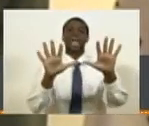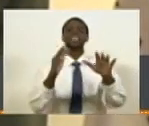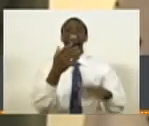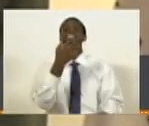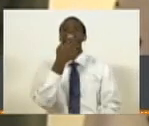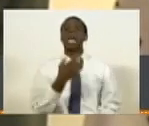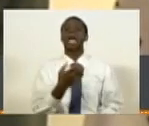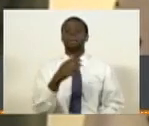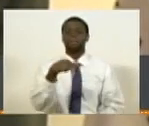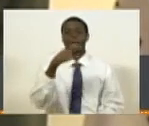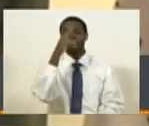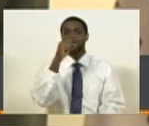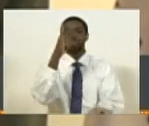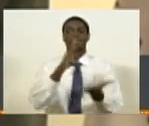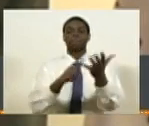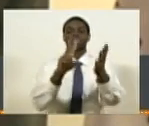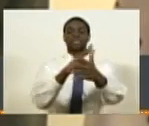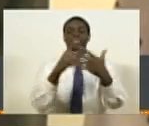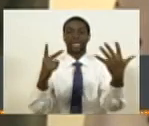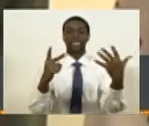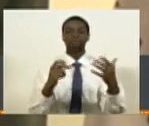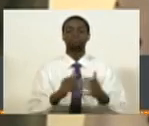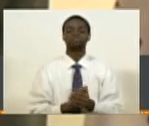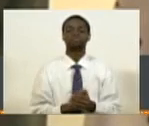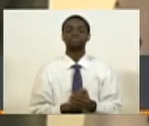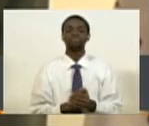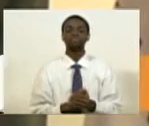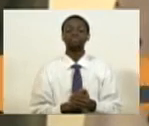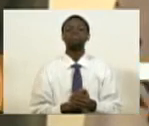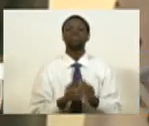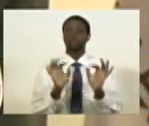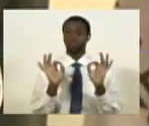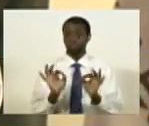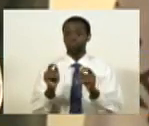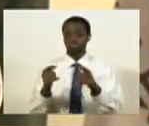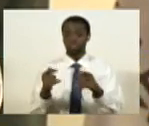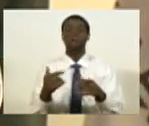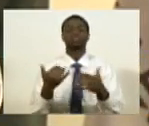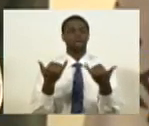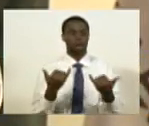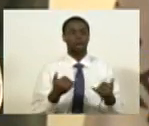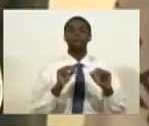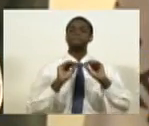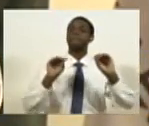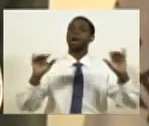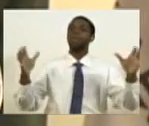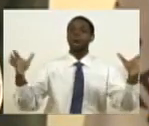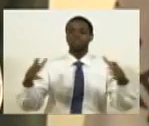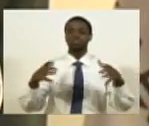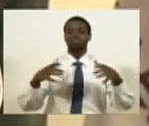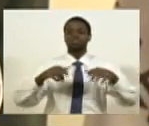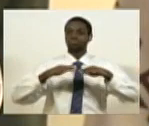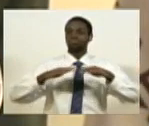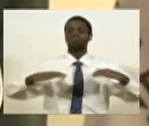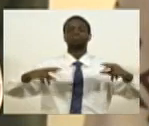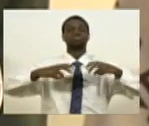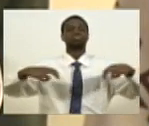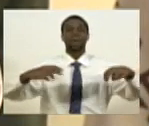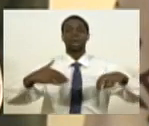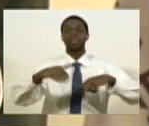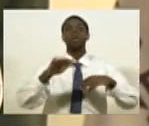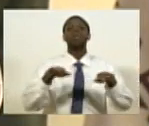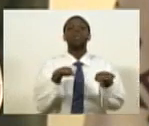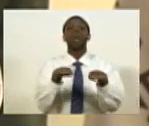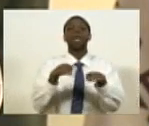diciembre de 2017. Para tal efecto, he convocado una sesión para el día jueves a